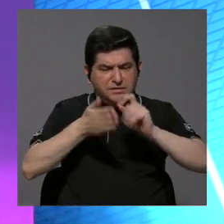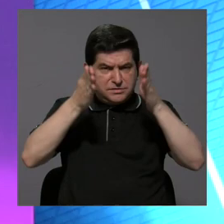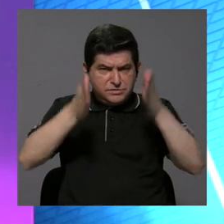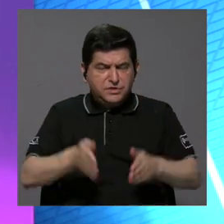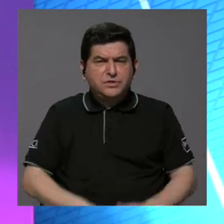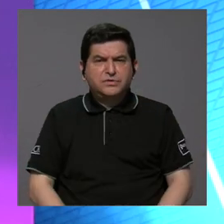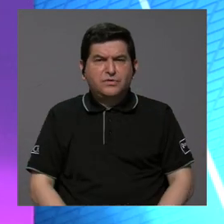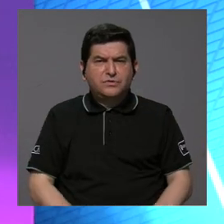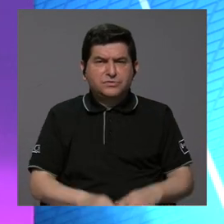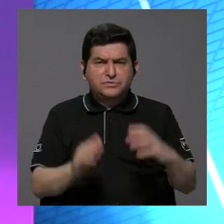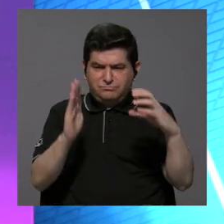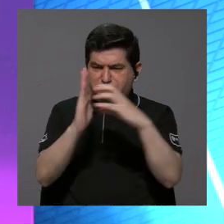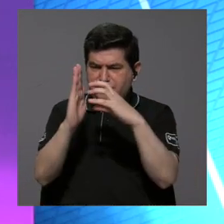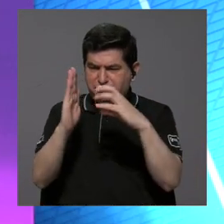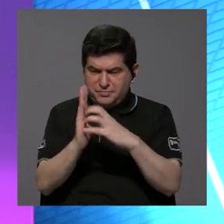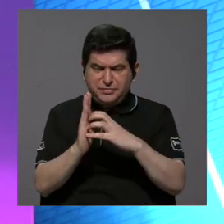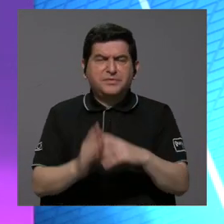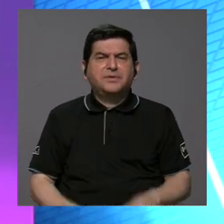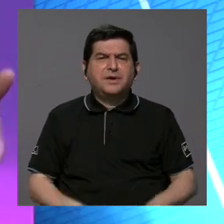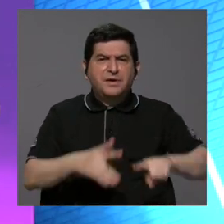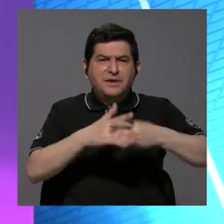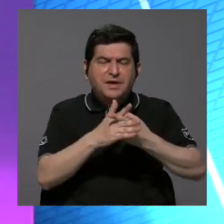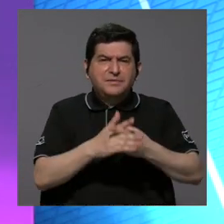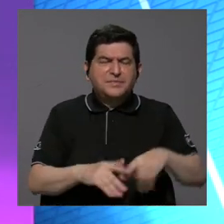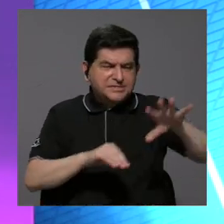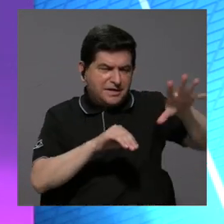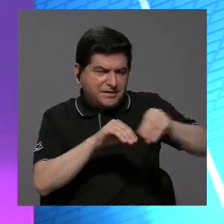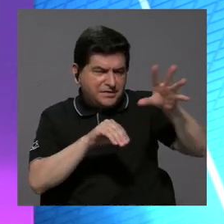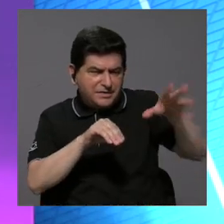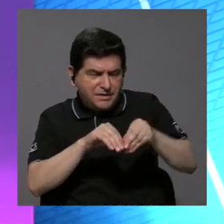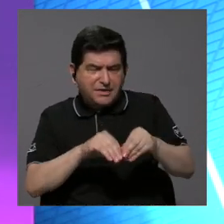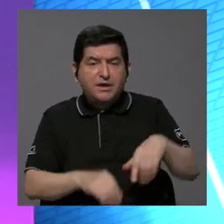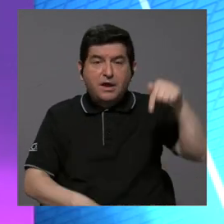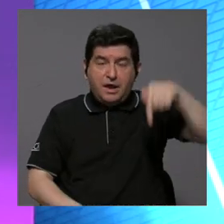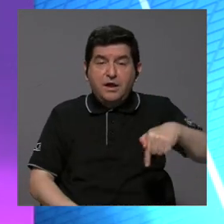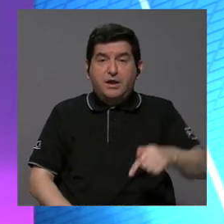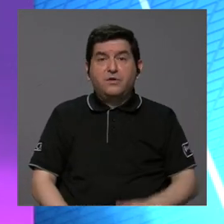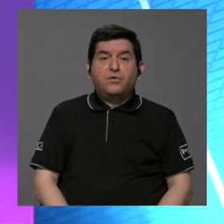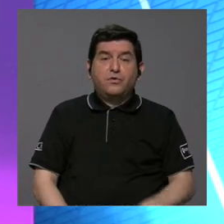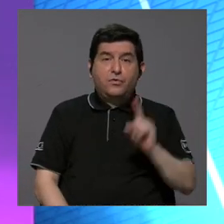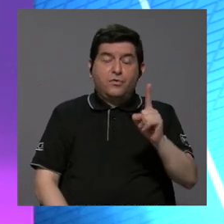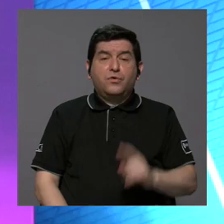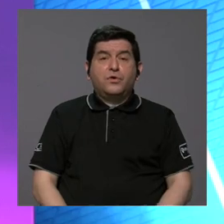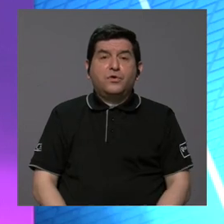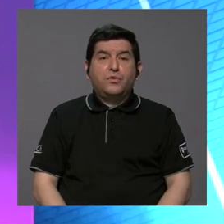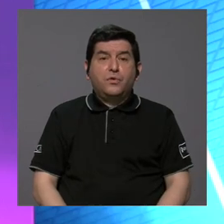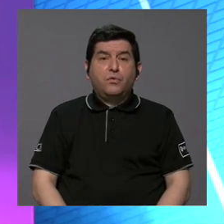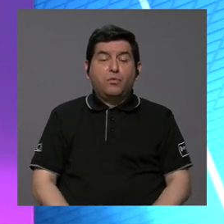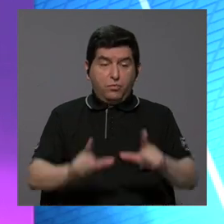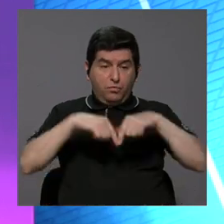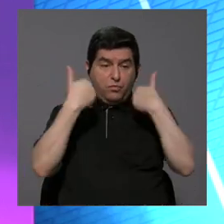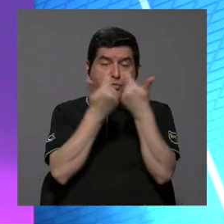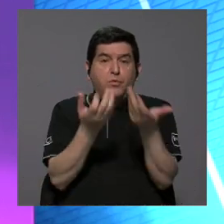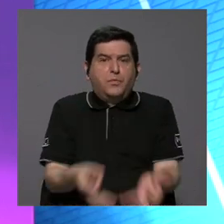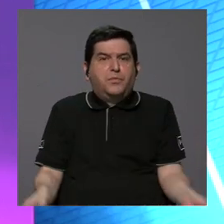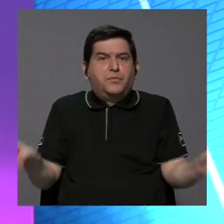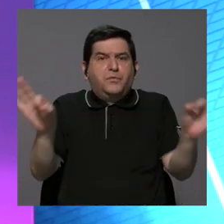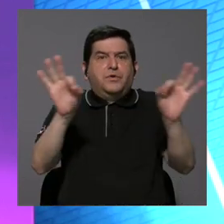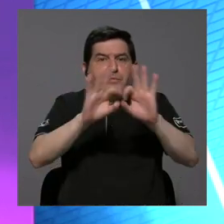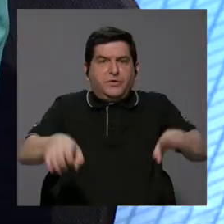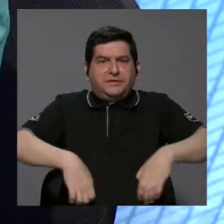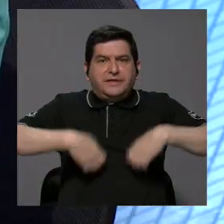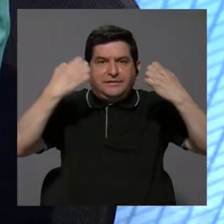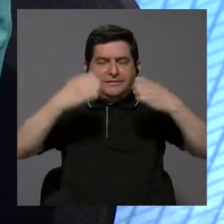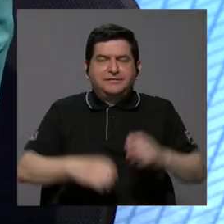libretistas que empezaron a sumar a lo que es hoy en día pues un repertorio de lo mejor que hay